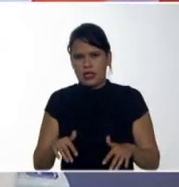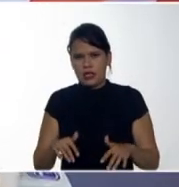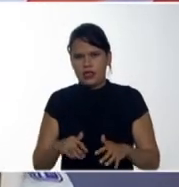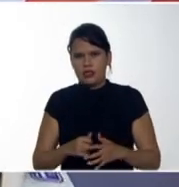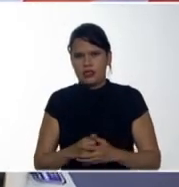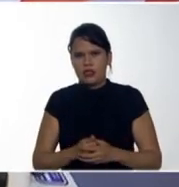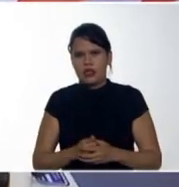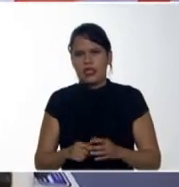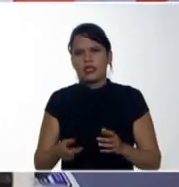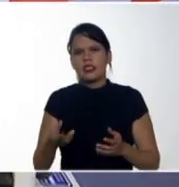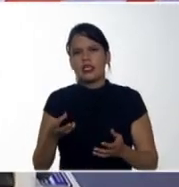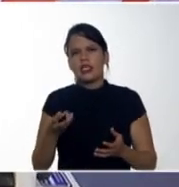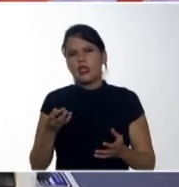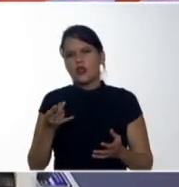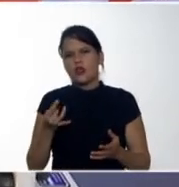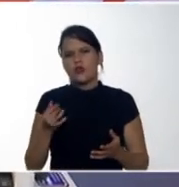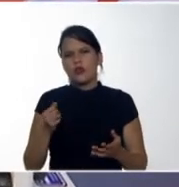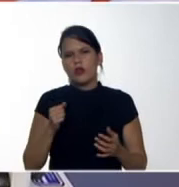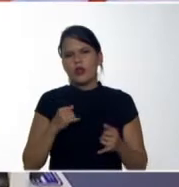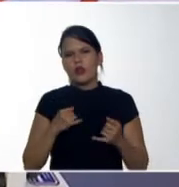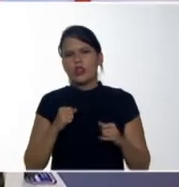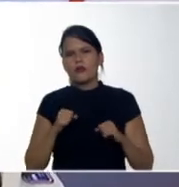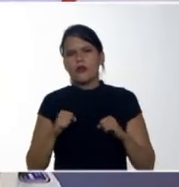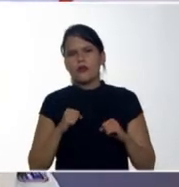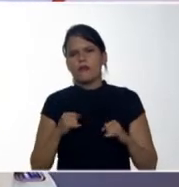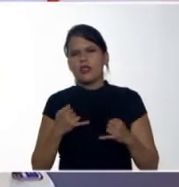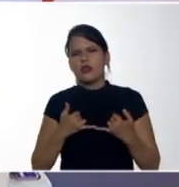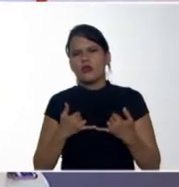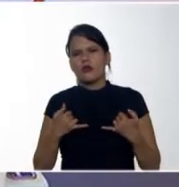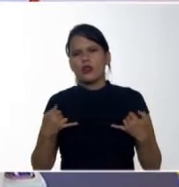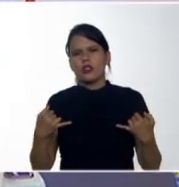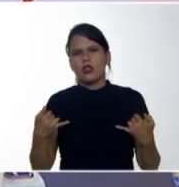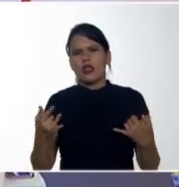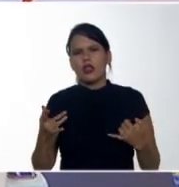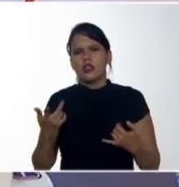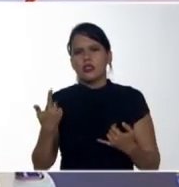cantidad de movimiento lineal. Si yo tengo este objeto